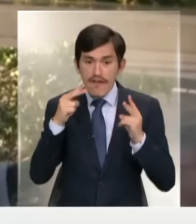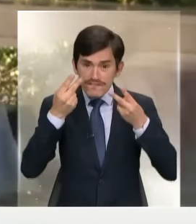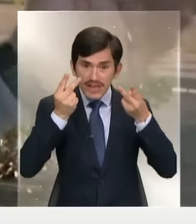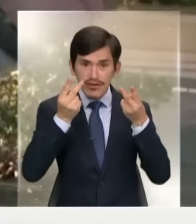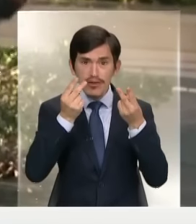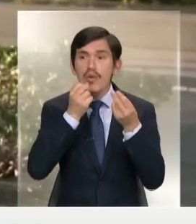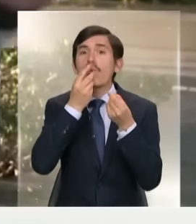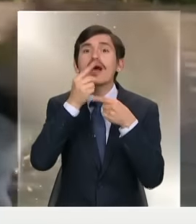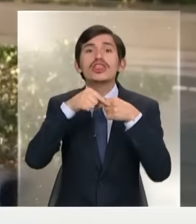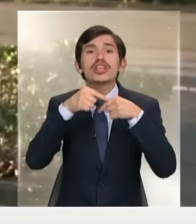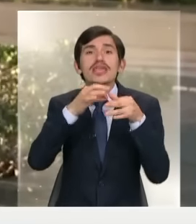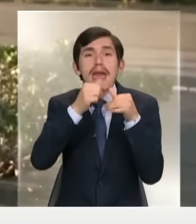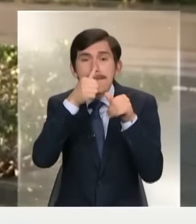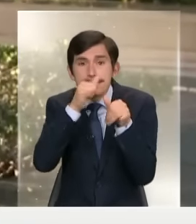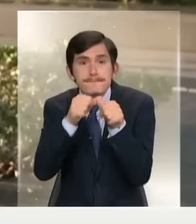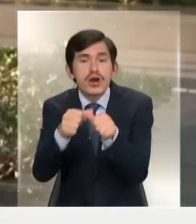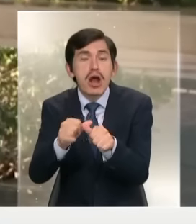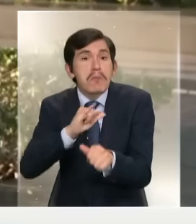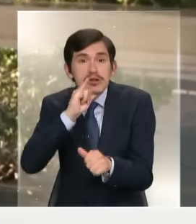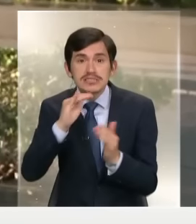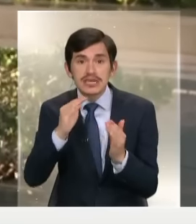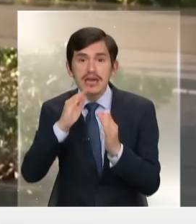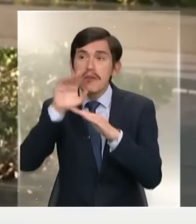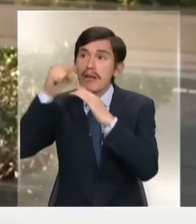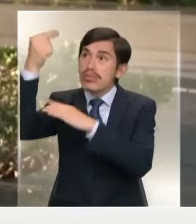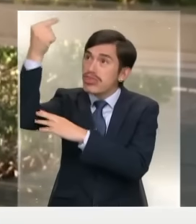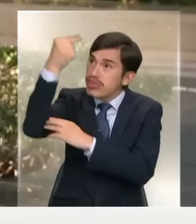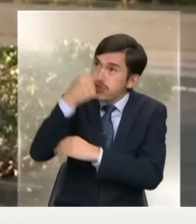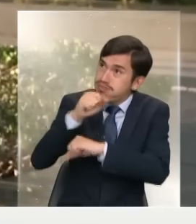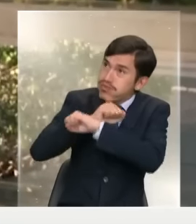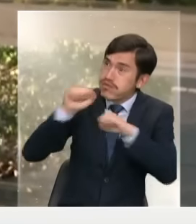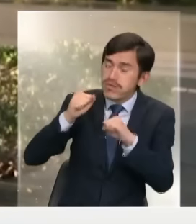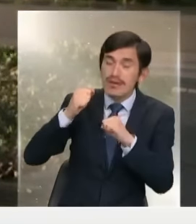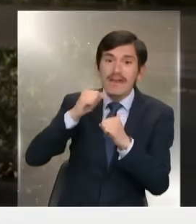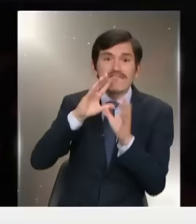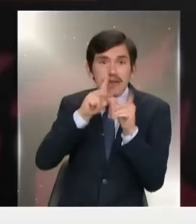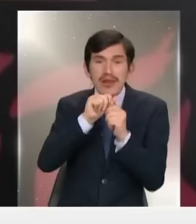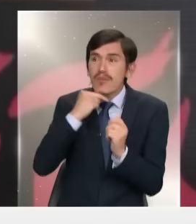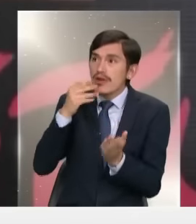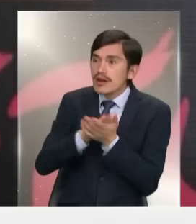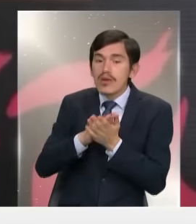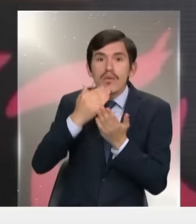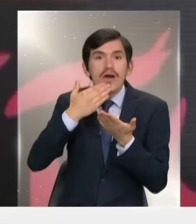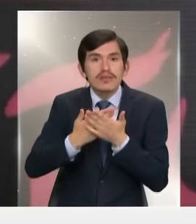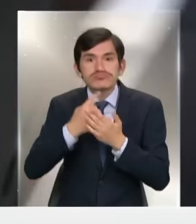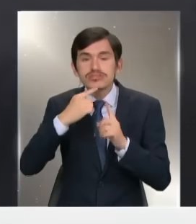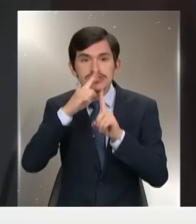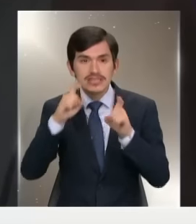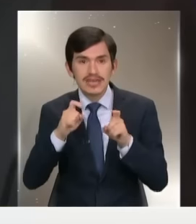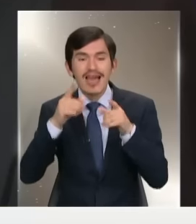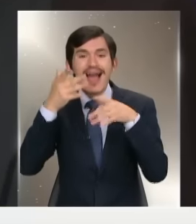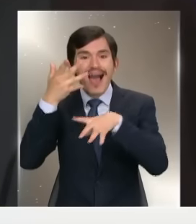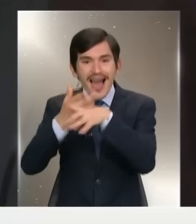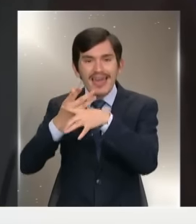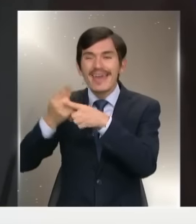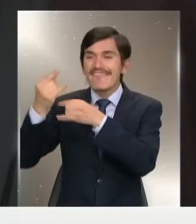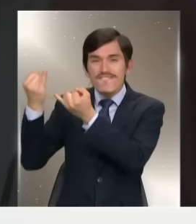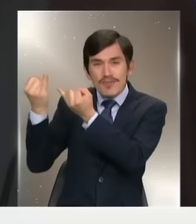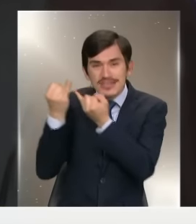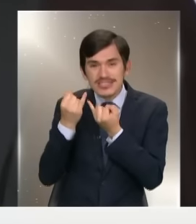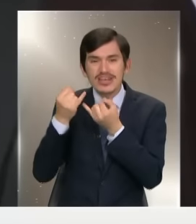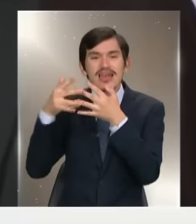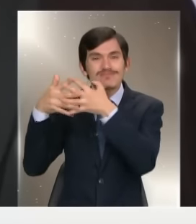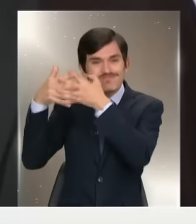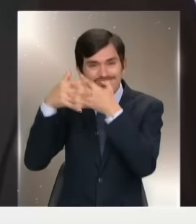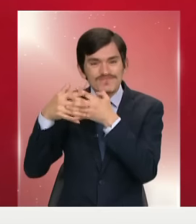tiempo. Estamos vivos, pero no sabemos cuándo los misiles te alcanzarán a ti y a tu familia. Según fuentes estadounidenses,